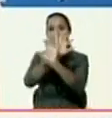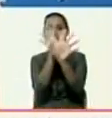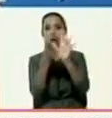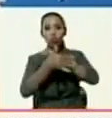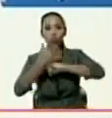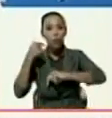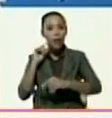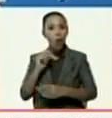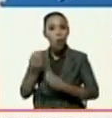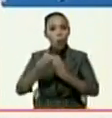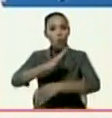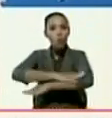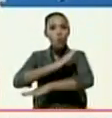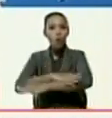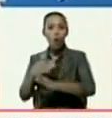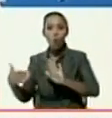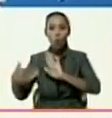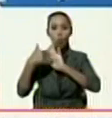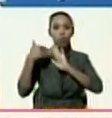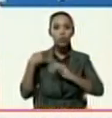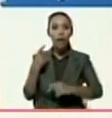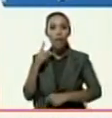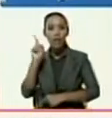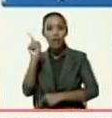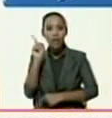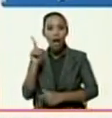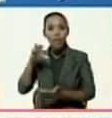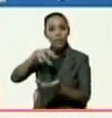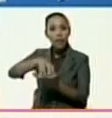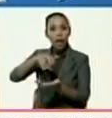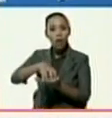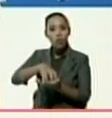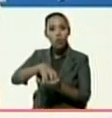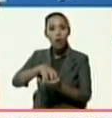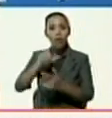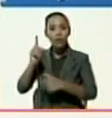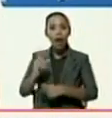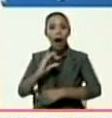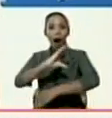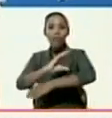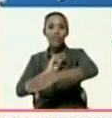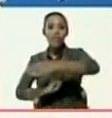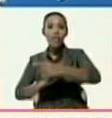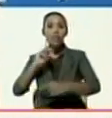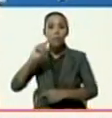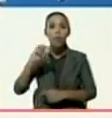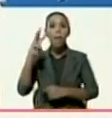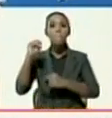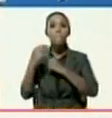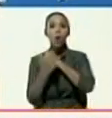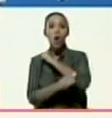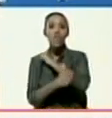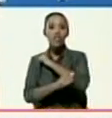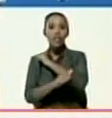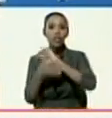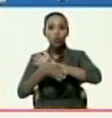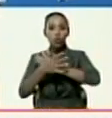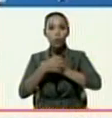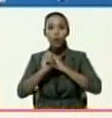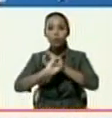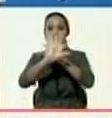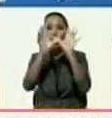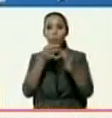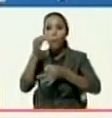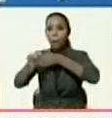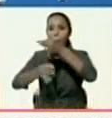actos terroristas en contra de la estatal venezolana CanTV y Movilnet. De inmediato vamos a escuchar declaraciones del director nacional